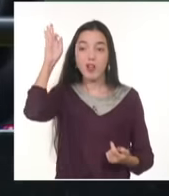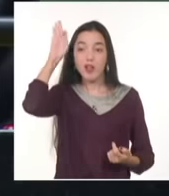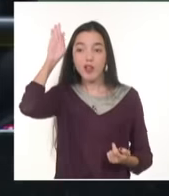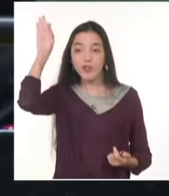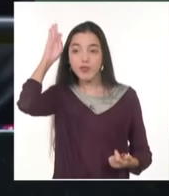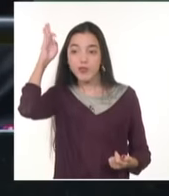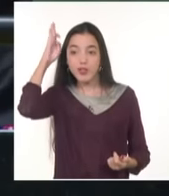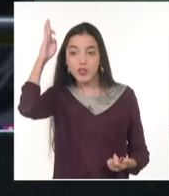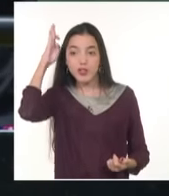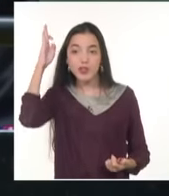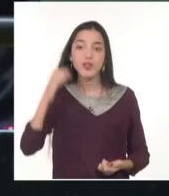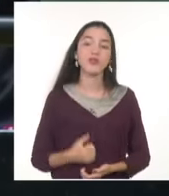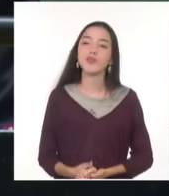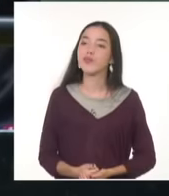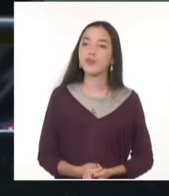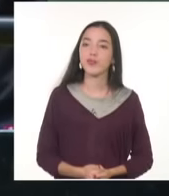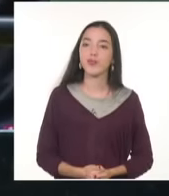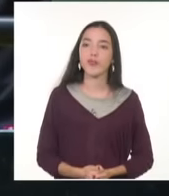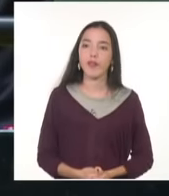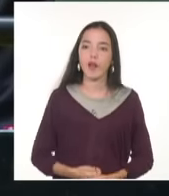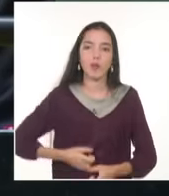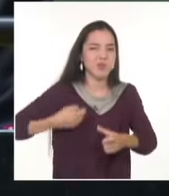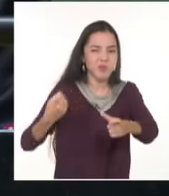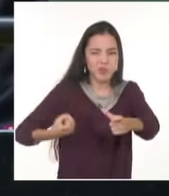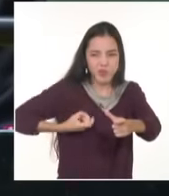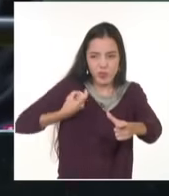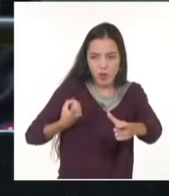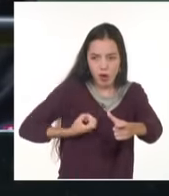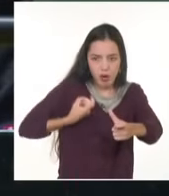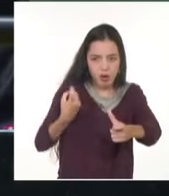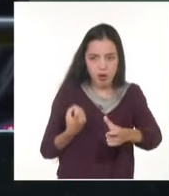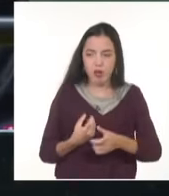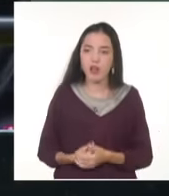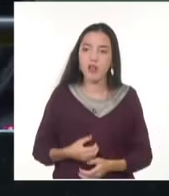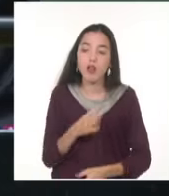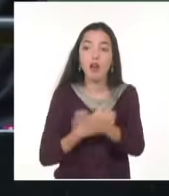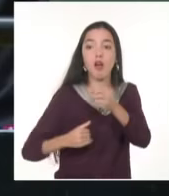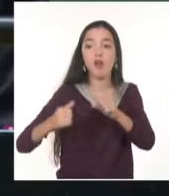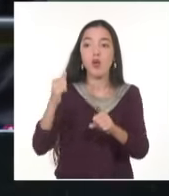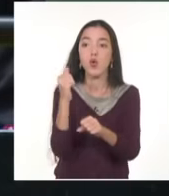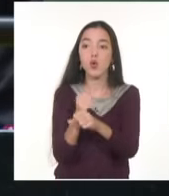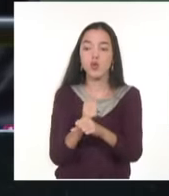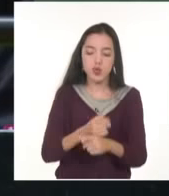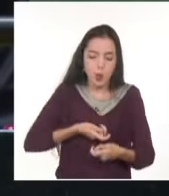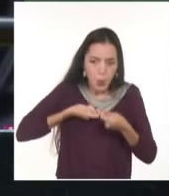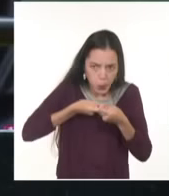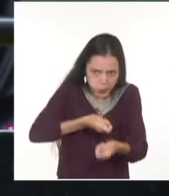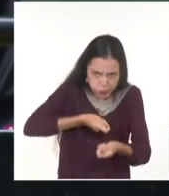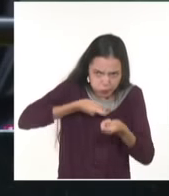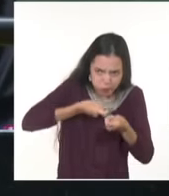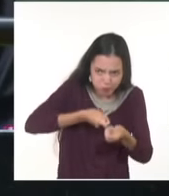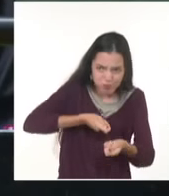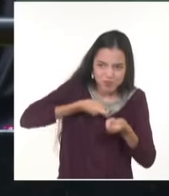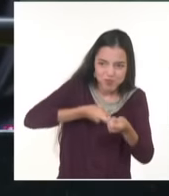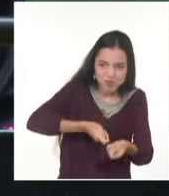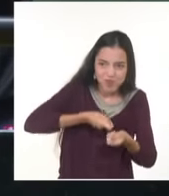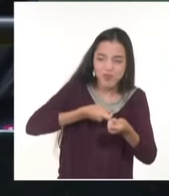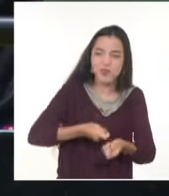despojo, la guerra, al uso de la amenaza, de uso de la fuerza y de la